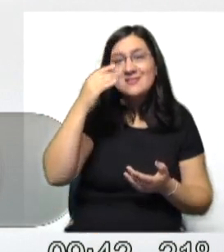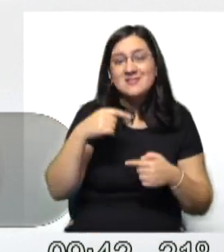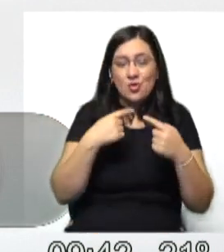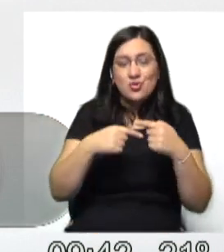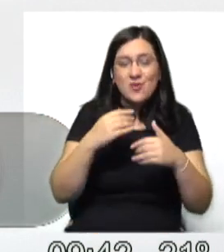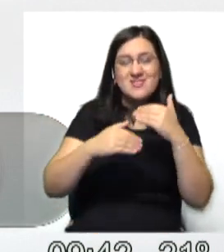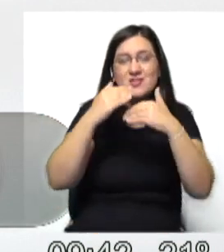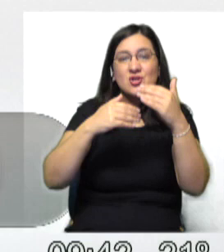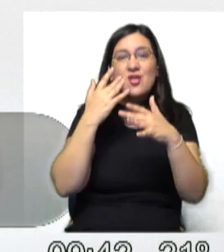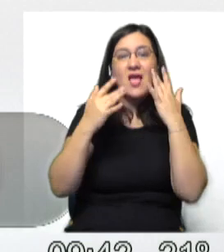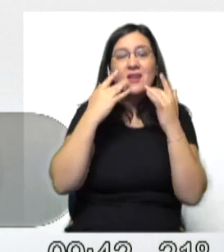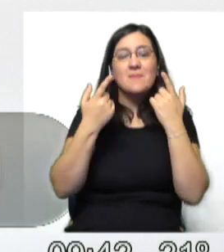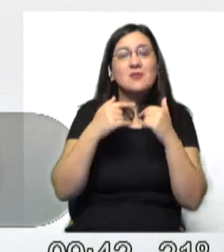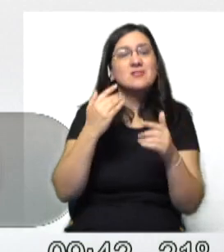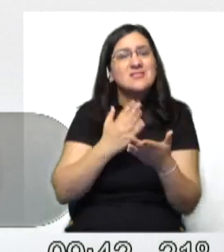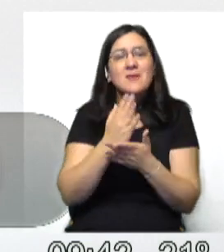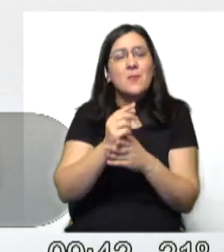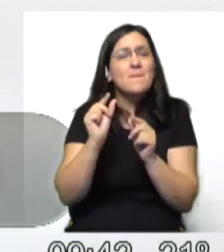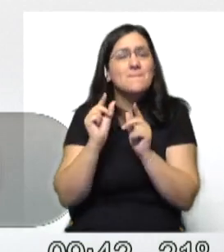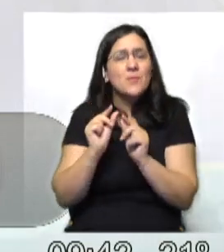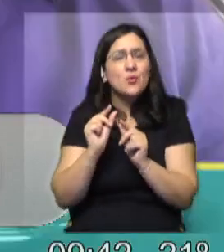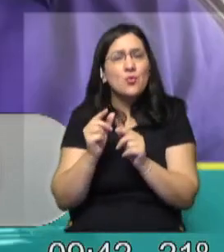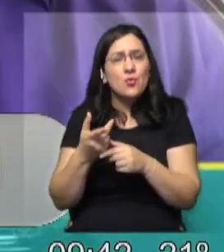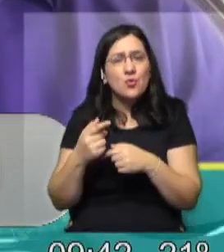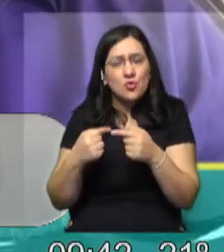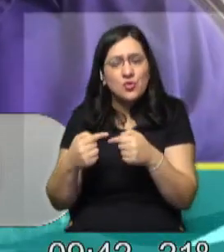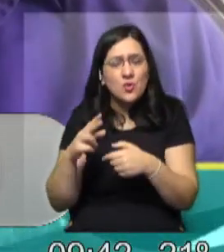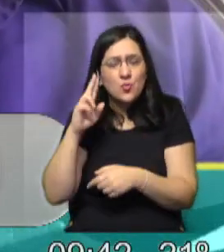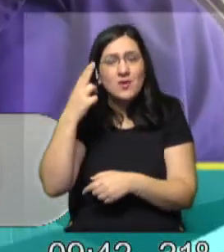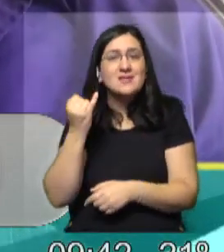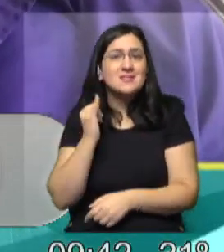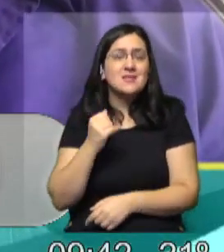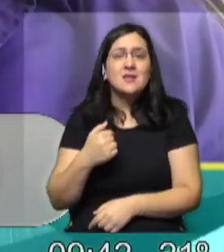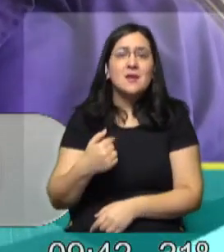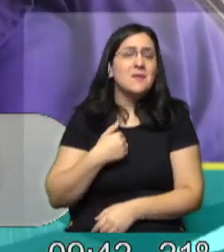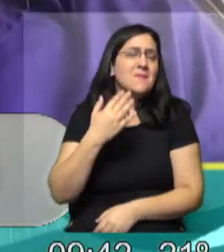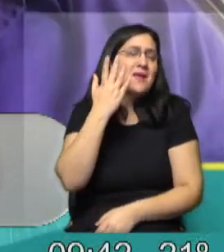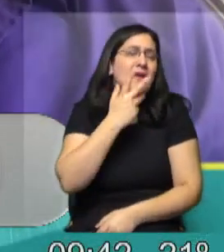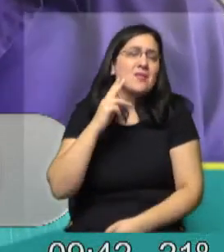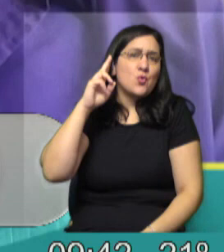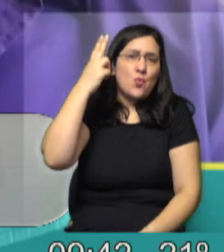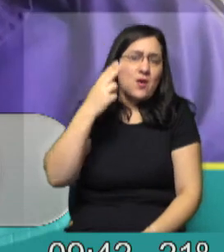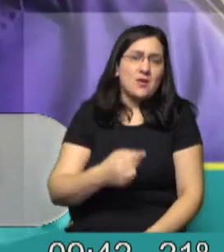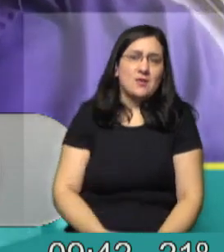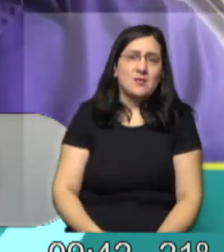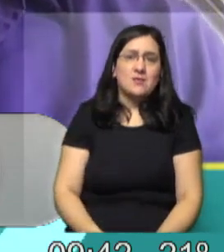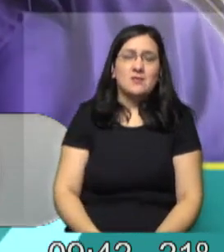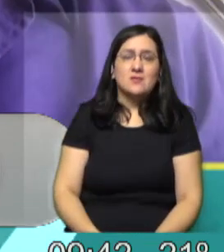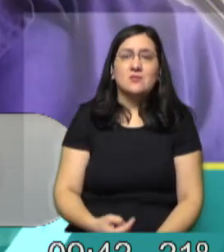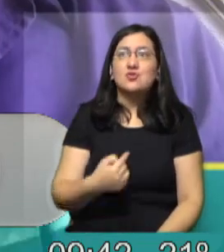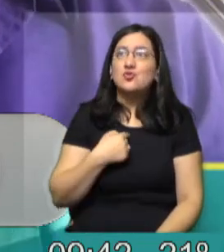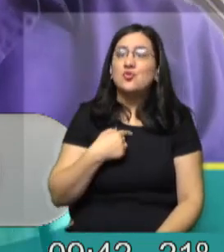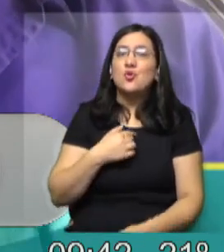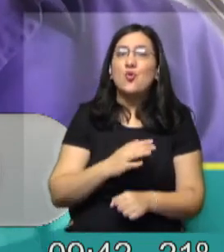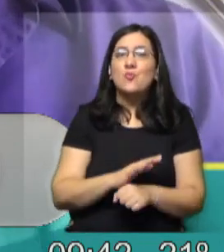desarrollando Tu arte pero siempre con una pata en Uruguay yo me hiper Uruguay a llegar acá tengo una especie